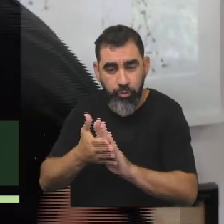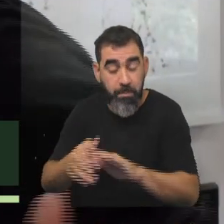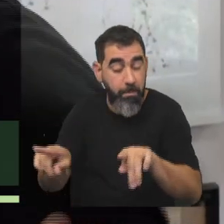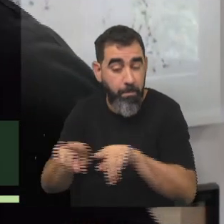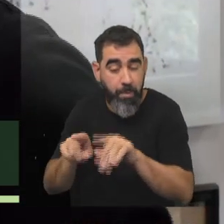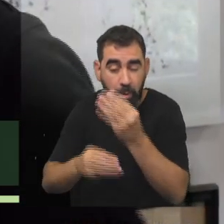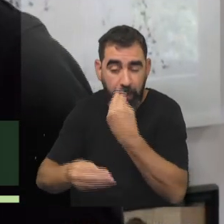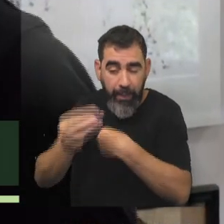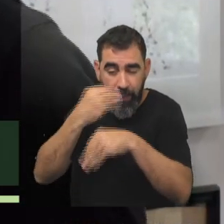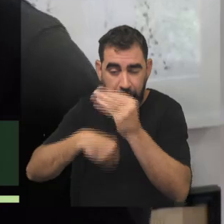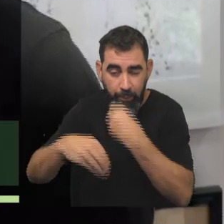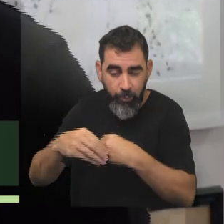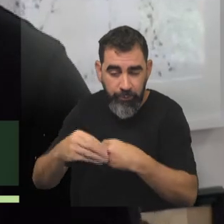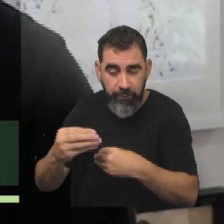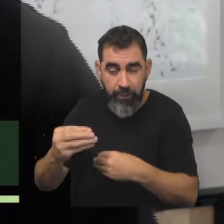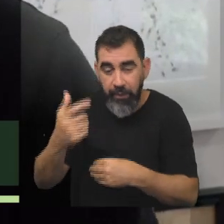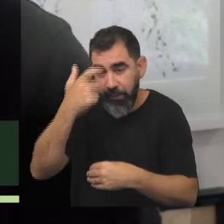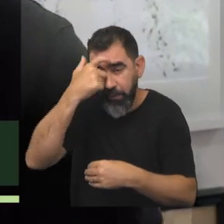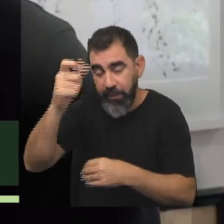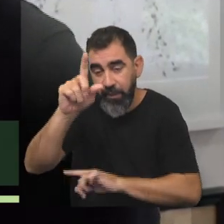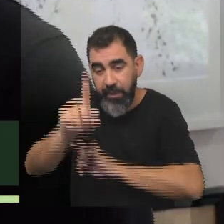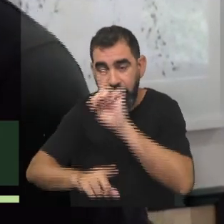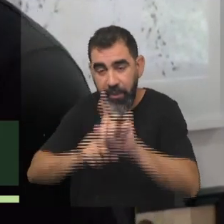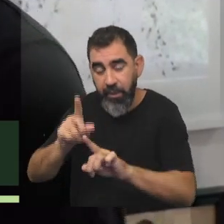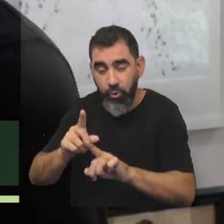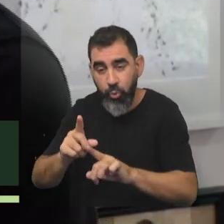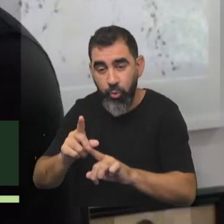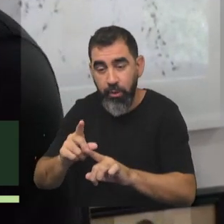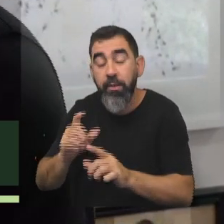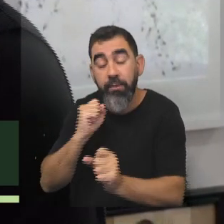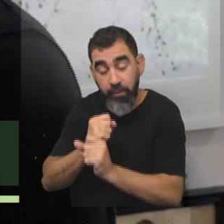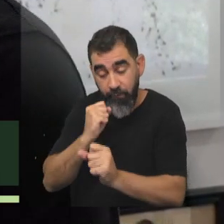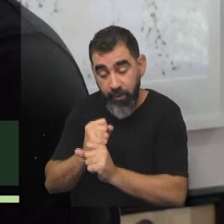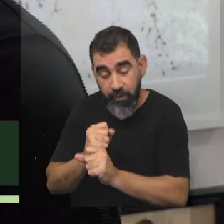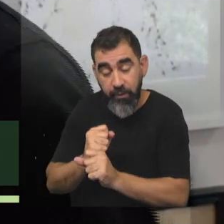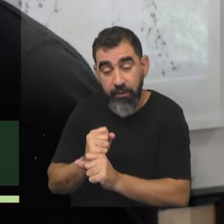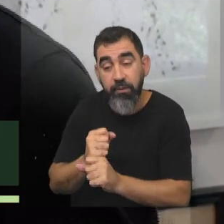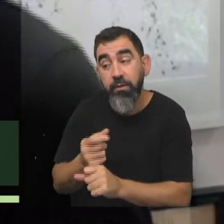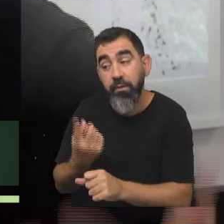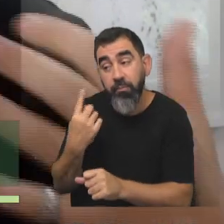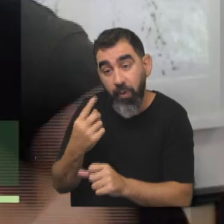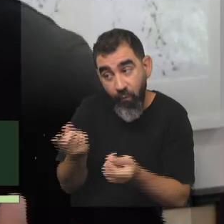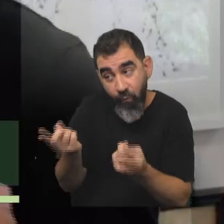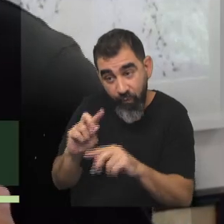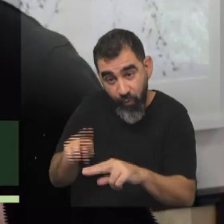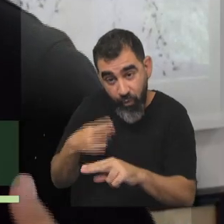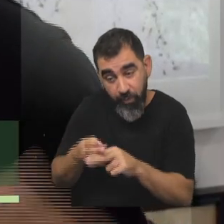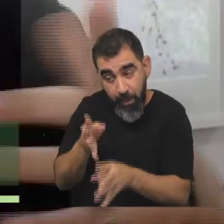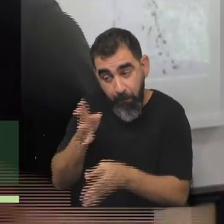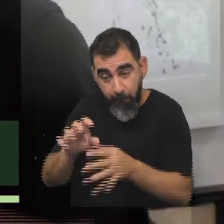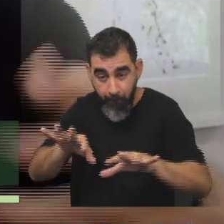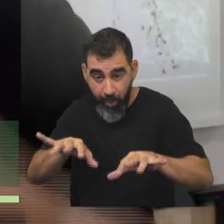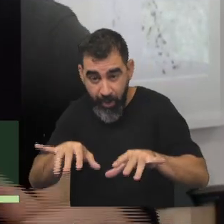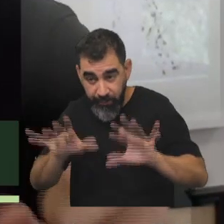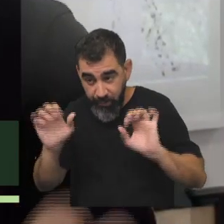excusa se la llevamos a la tud no a la tecnicatura universitaria de dramaturgia con la que trabajamos en macondo Y le dijimos volvemos a conseguir máquinas de escribir